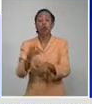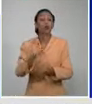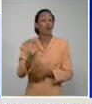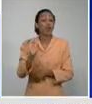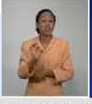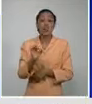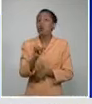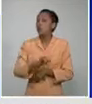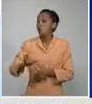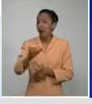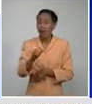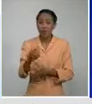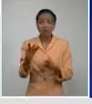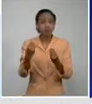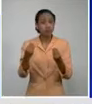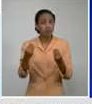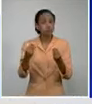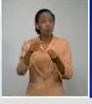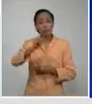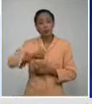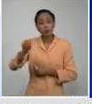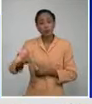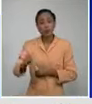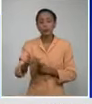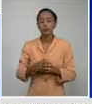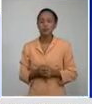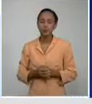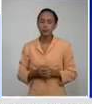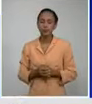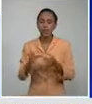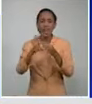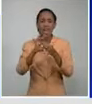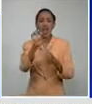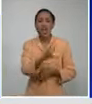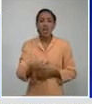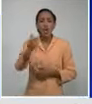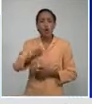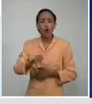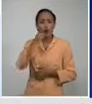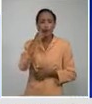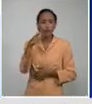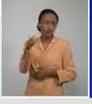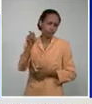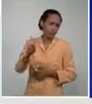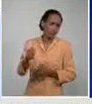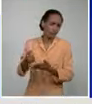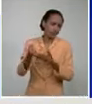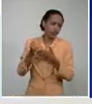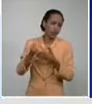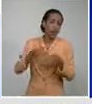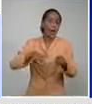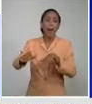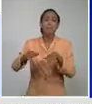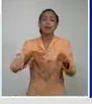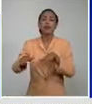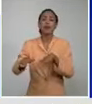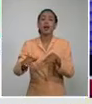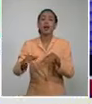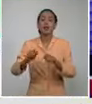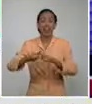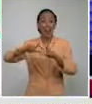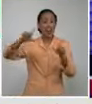elevada. Nos ayudaba el geógrafo Roberto González y Cristian a preparar un gráfico que les pediría que